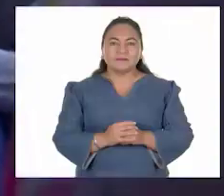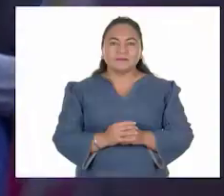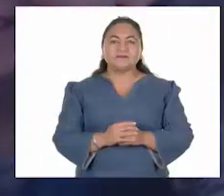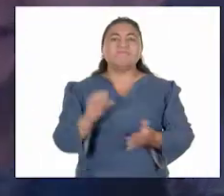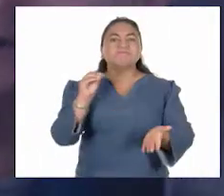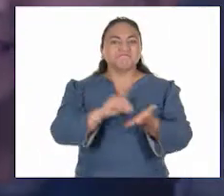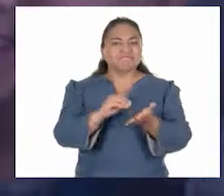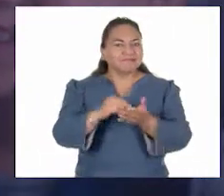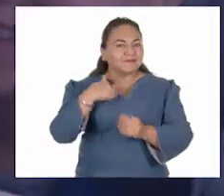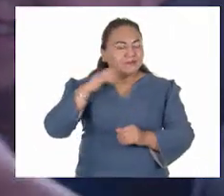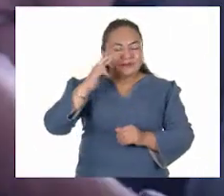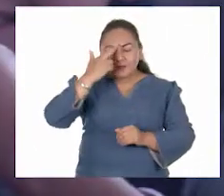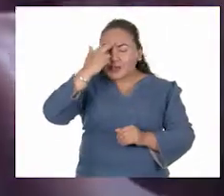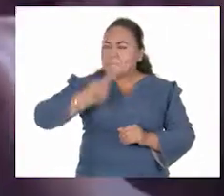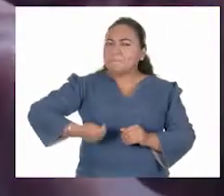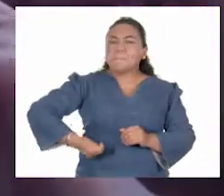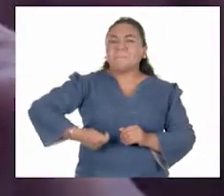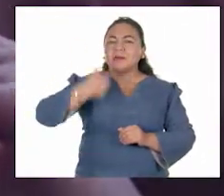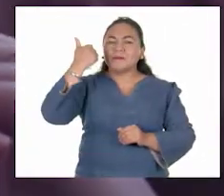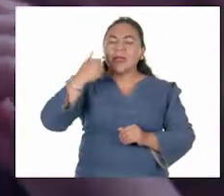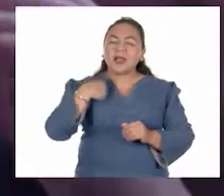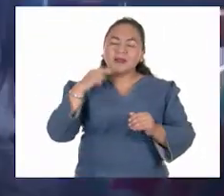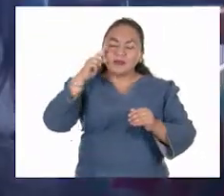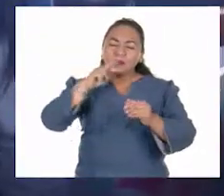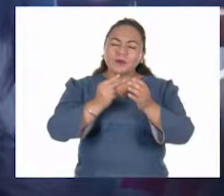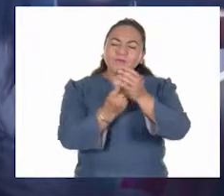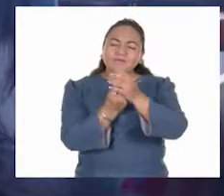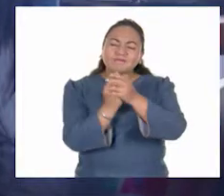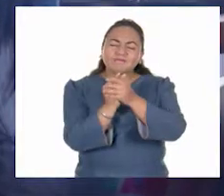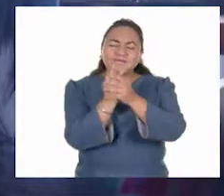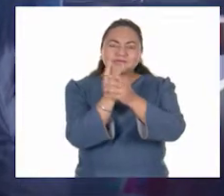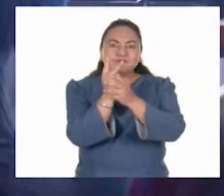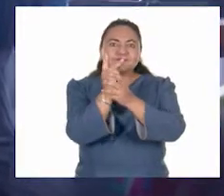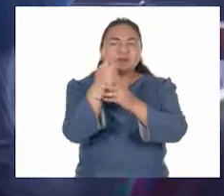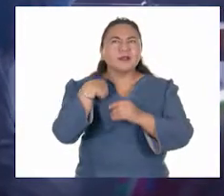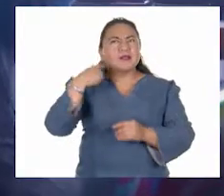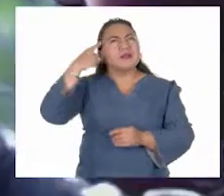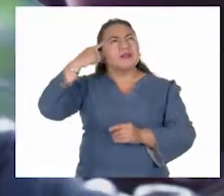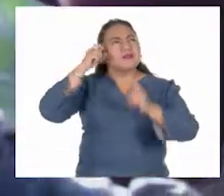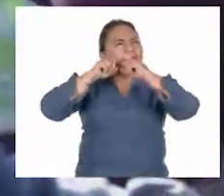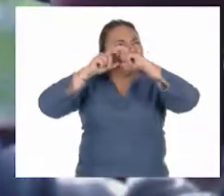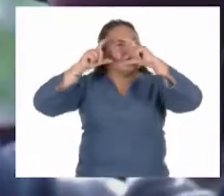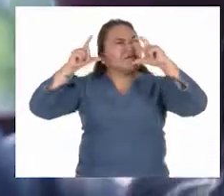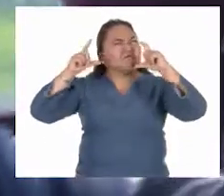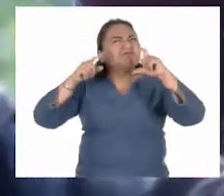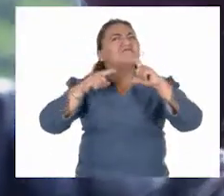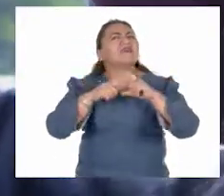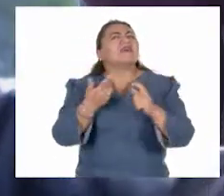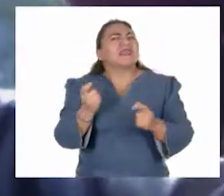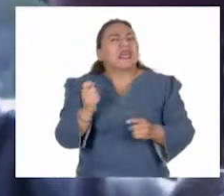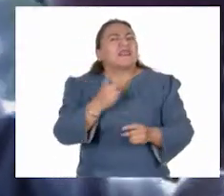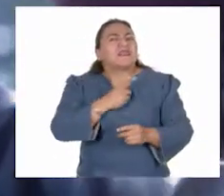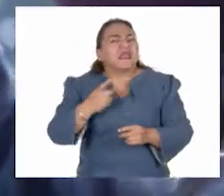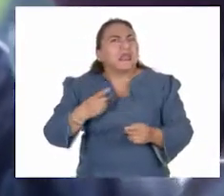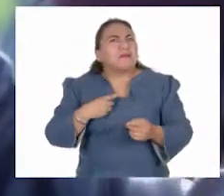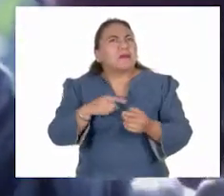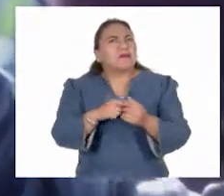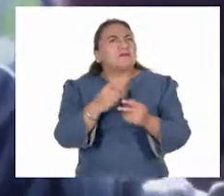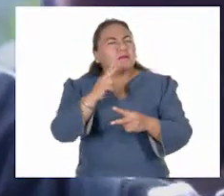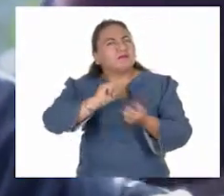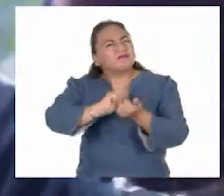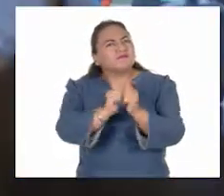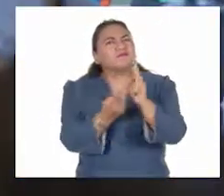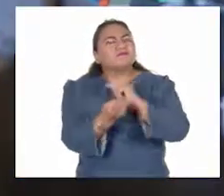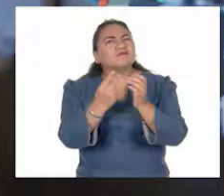Todavía me acuerdo la primera vez que vi germinar una plantita y en mi cabeza solo podía pensar qué tenía que pasar en él para que